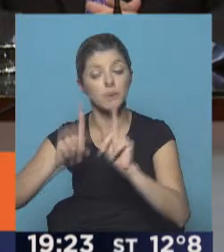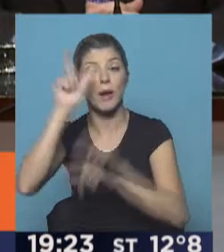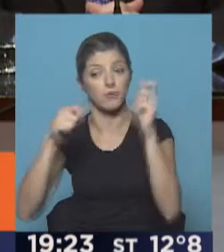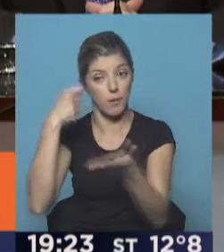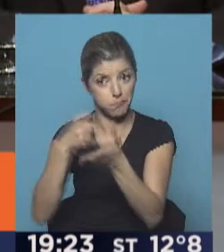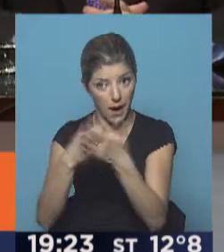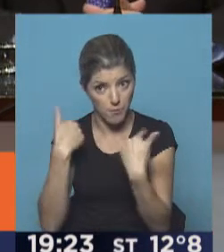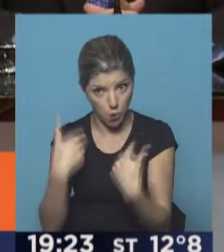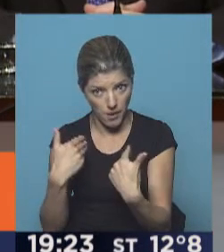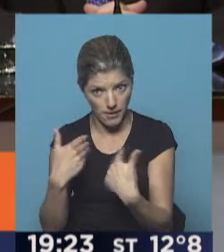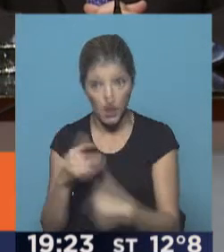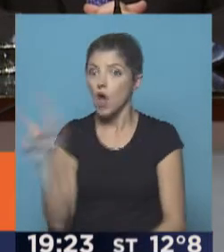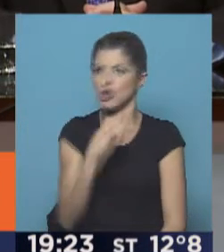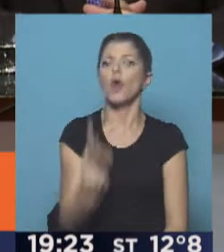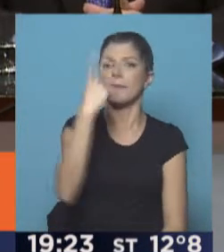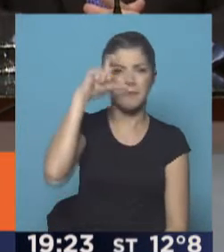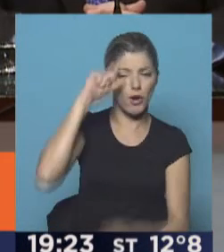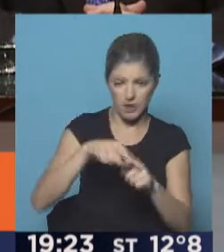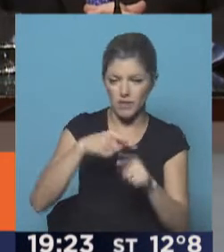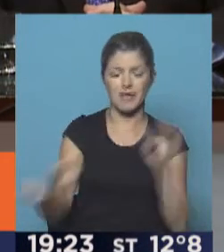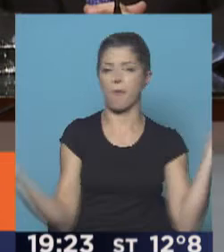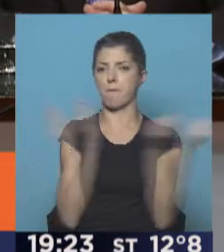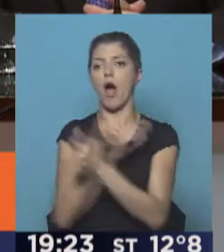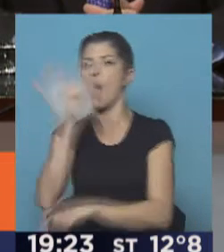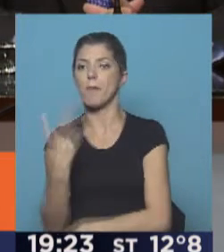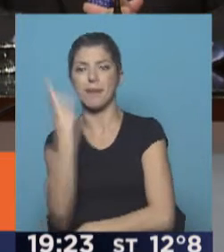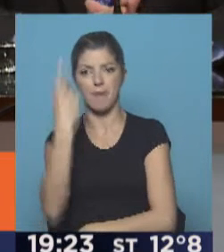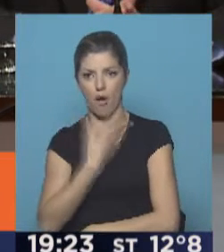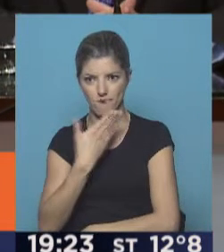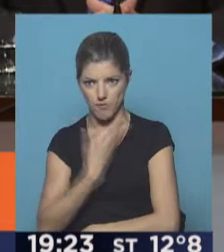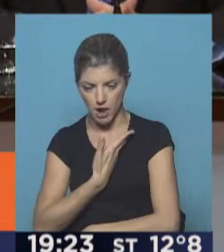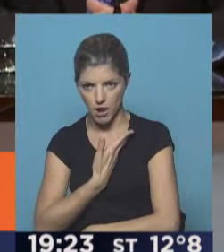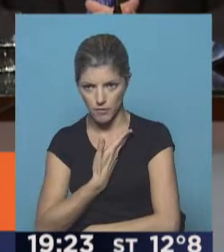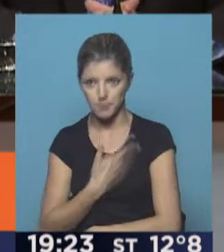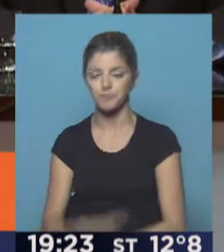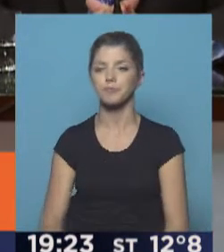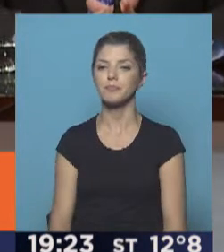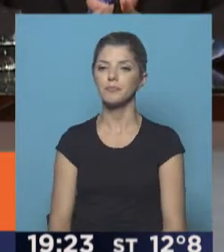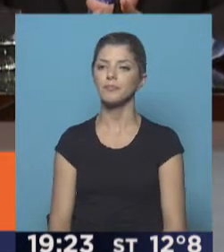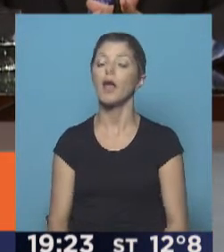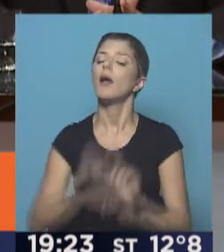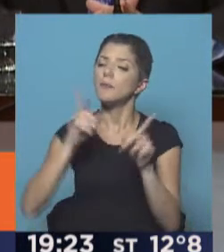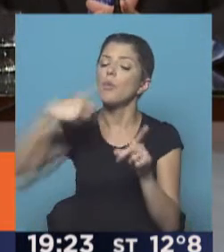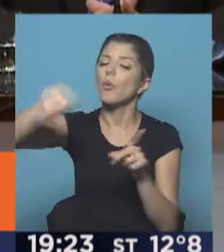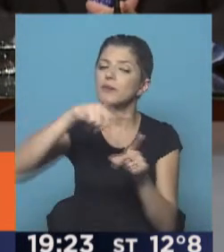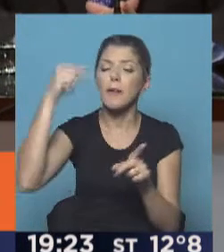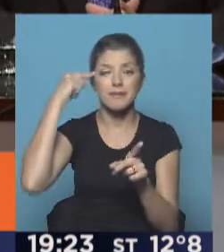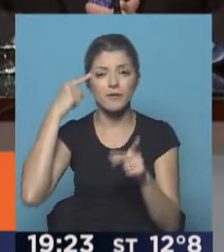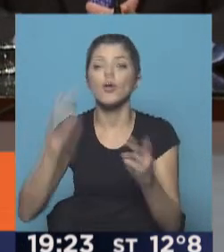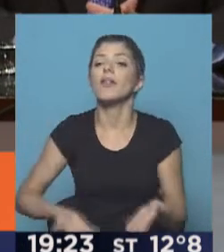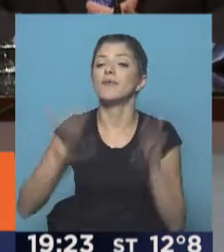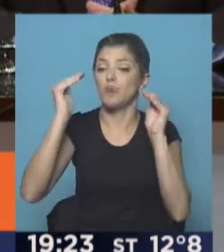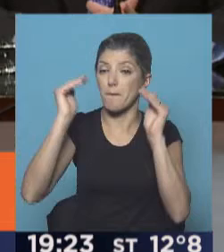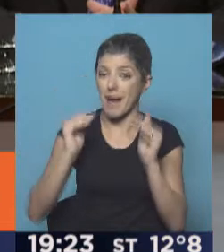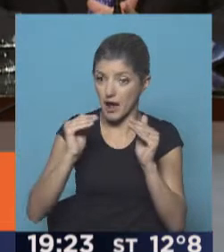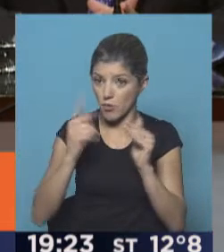que no iba a ser a partir del 1 de enero, el 1 de febrero, y que ustedes estaban viendo también la posibilidad de que la inflación se redujera a un dígito.